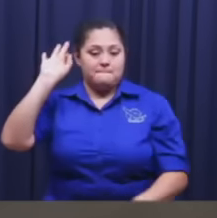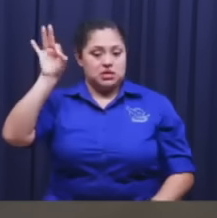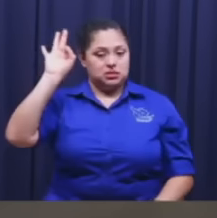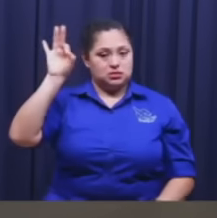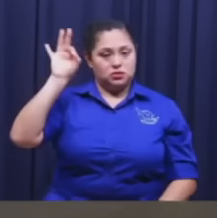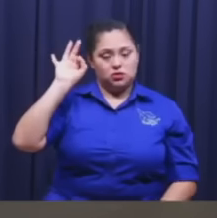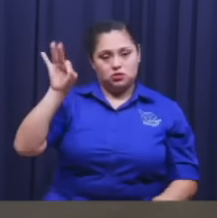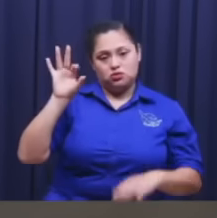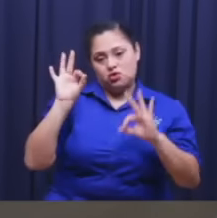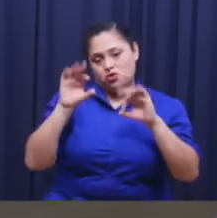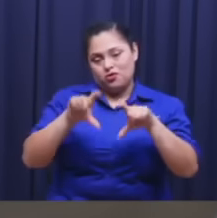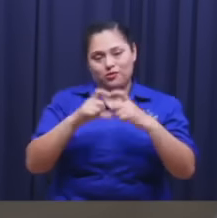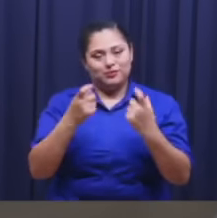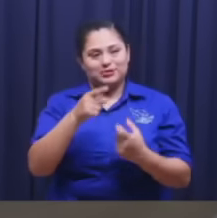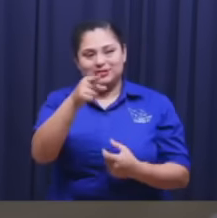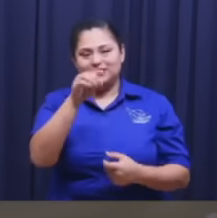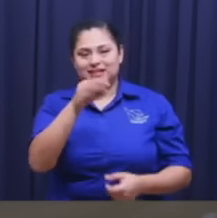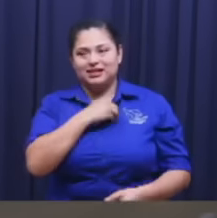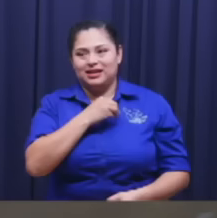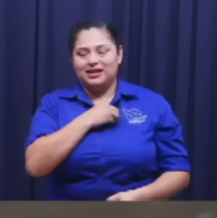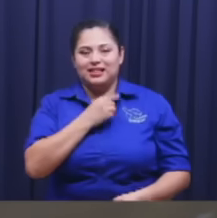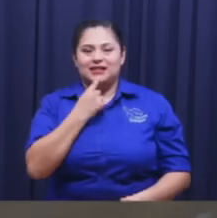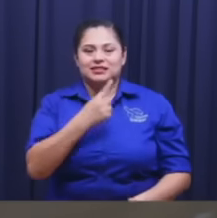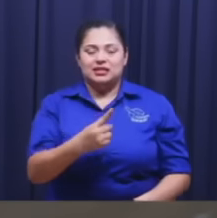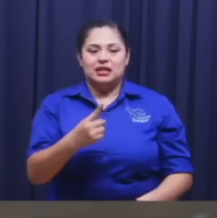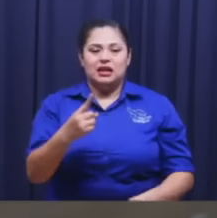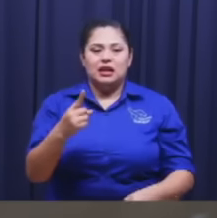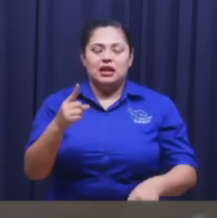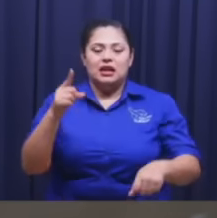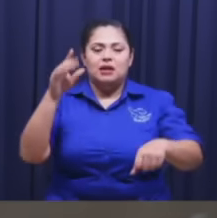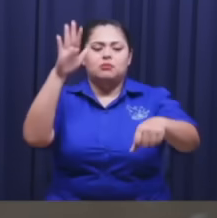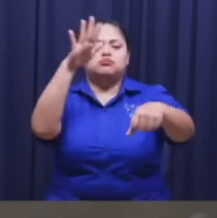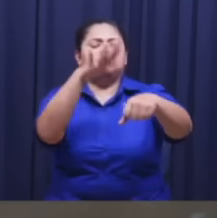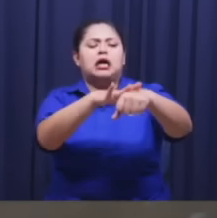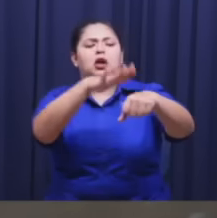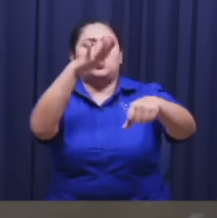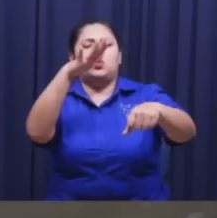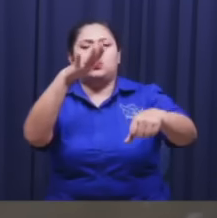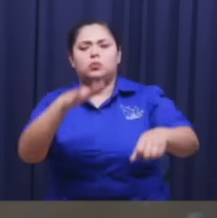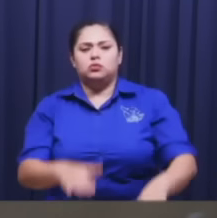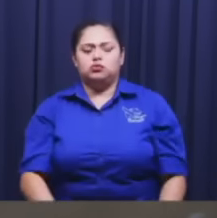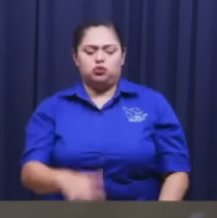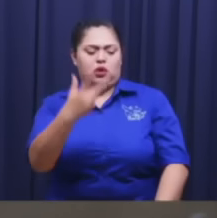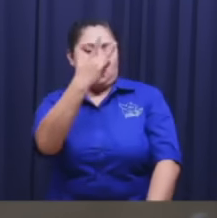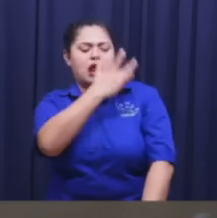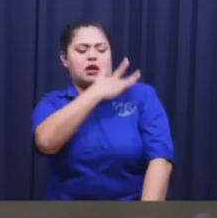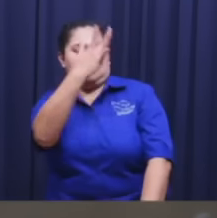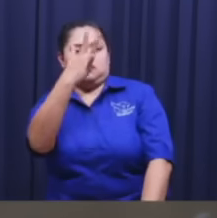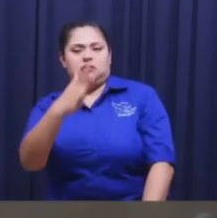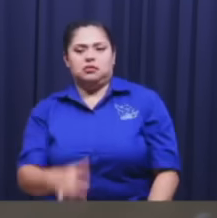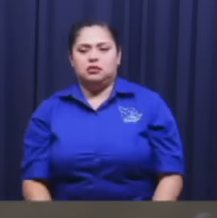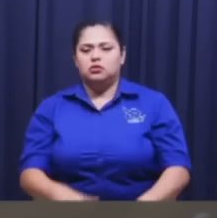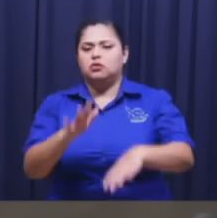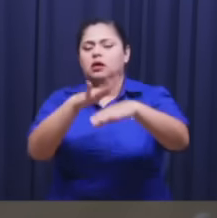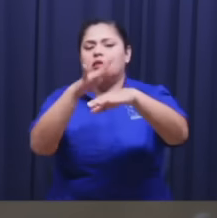protagonistas, o como usted le quiera llamar, le fueran a poner la mano a uno. Entonces había algunos que decía, estaban a la par,